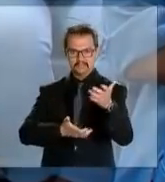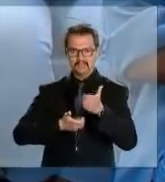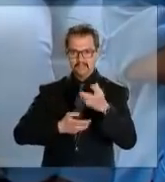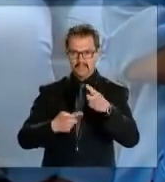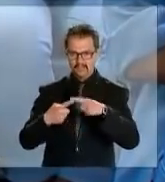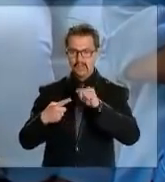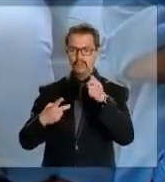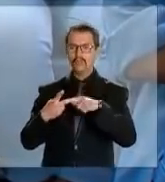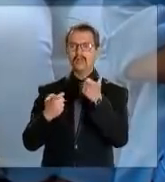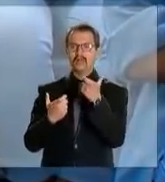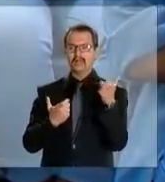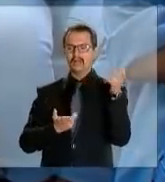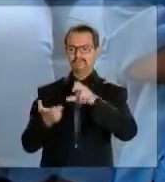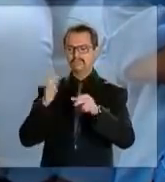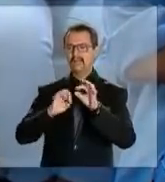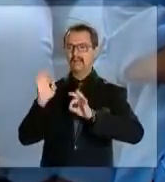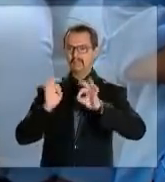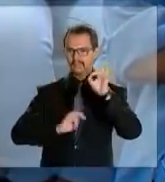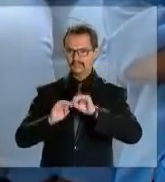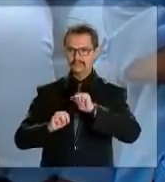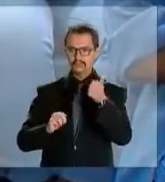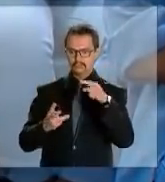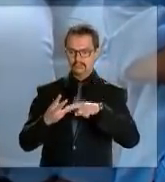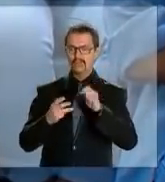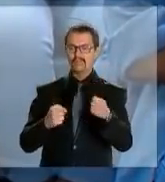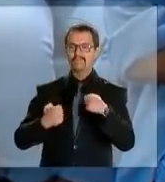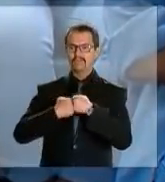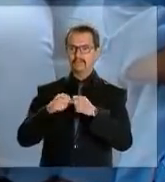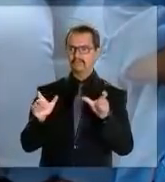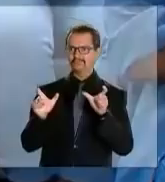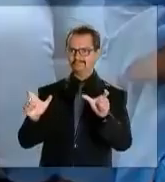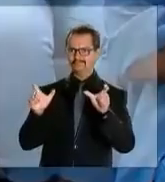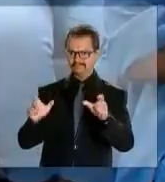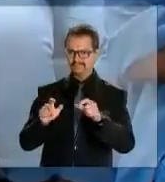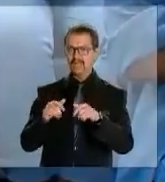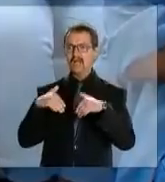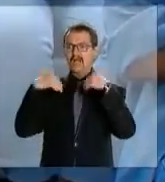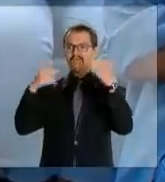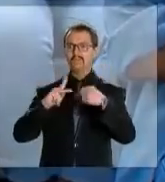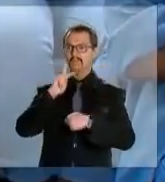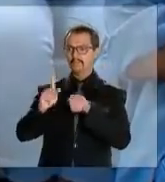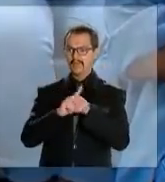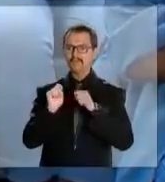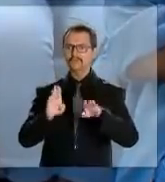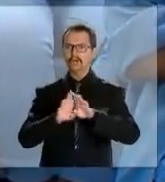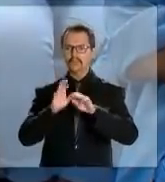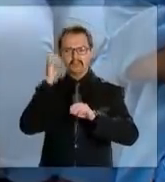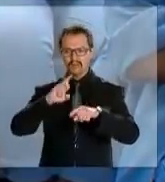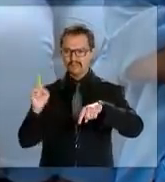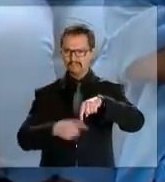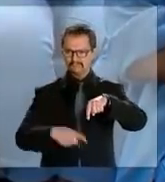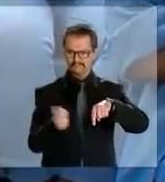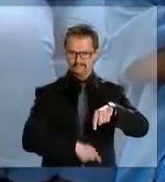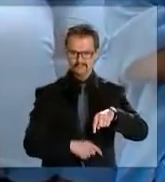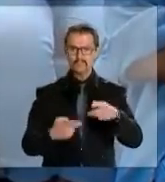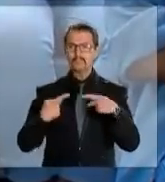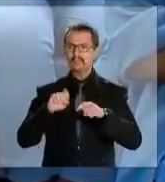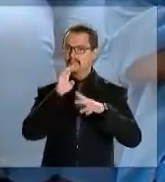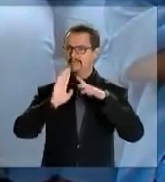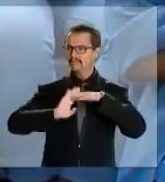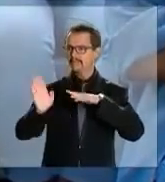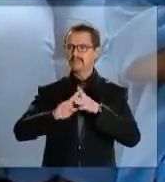el instuto nacional electoral agradece a la comunidad de la universidad autónoma de baja california hasta autoridades y en particular a la